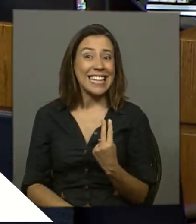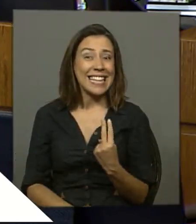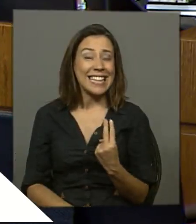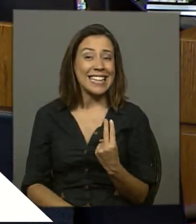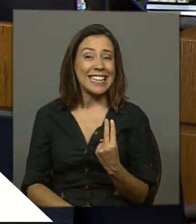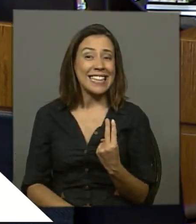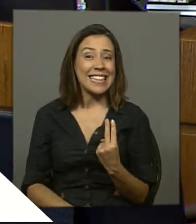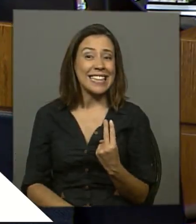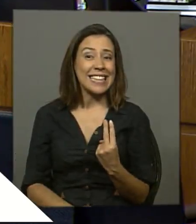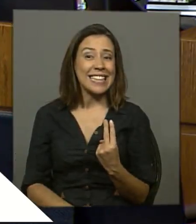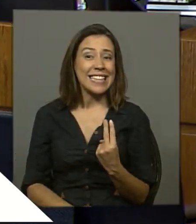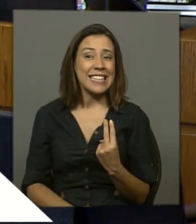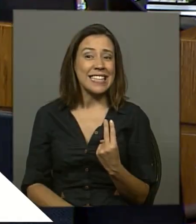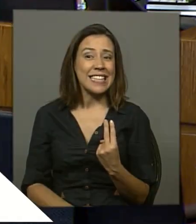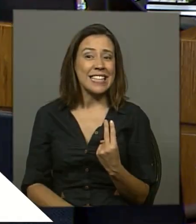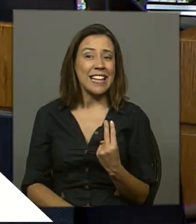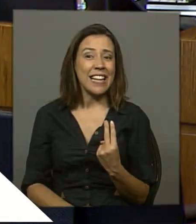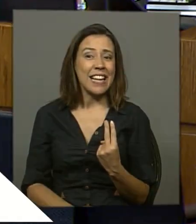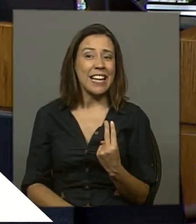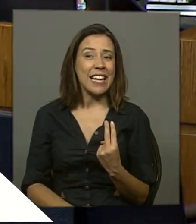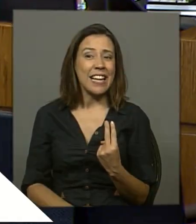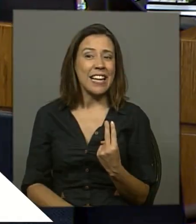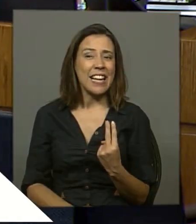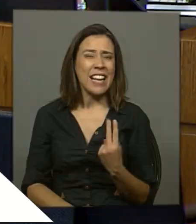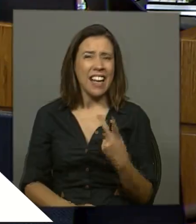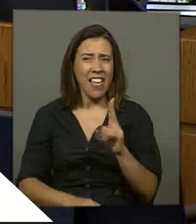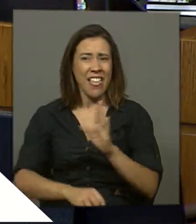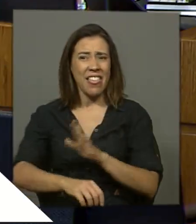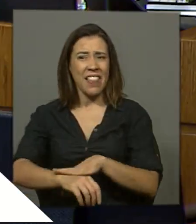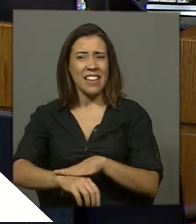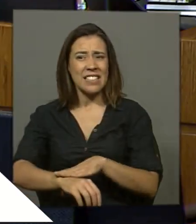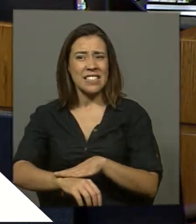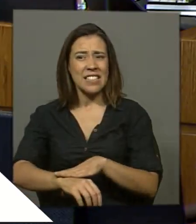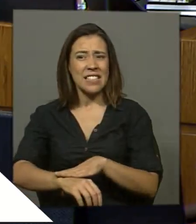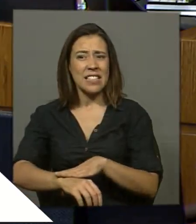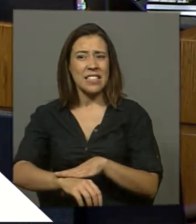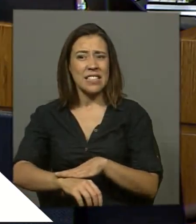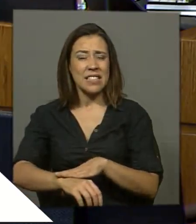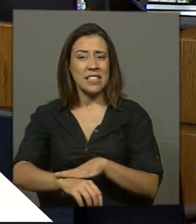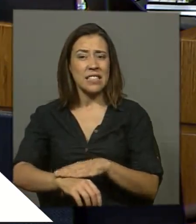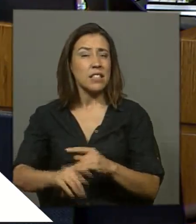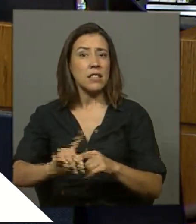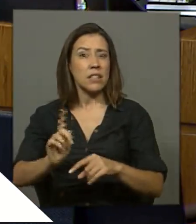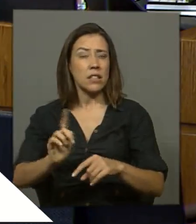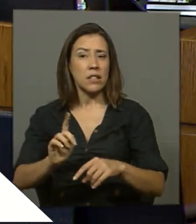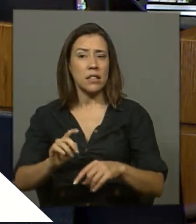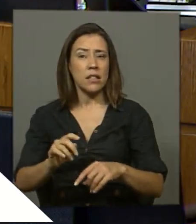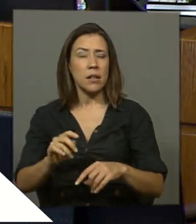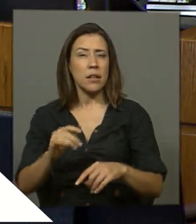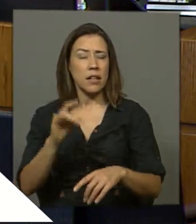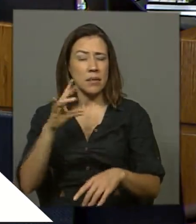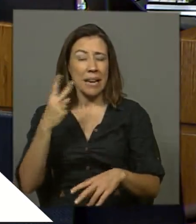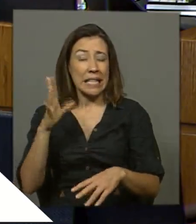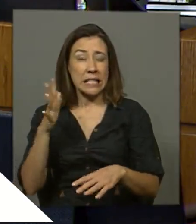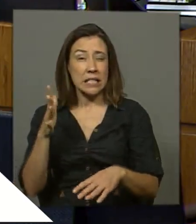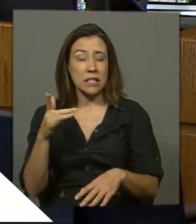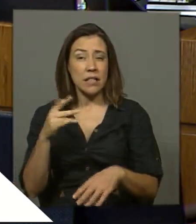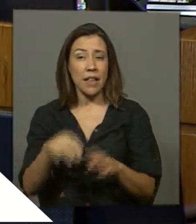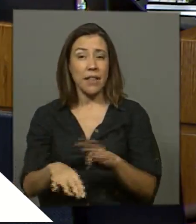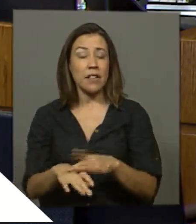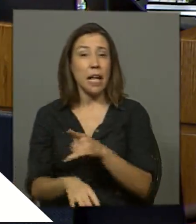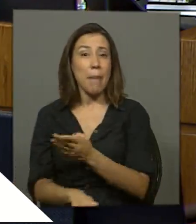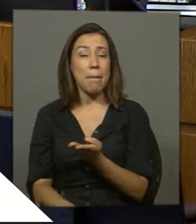es Baldo es de derecha no es por lo que se de derecha